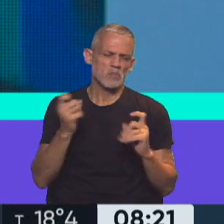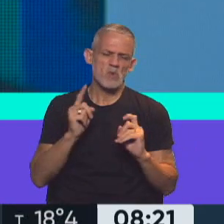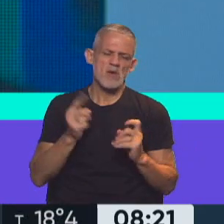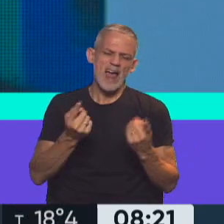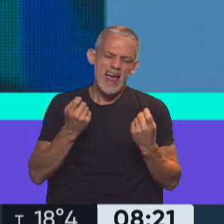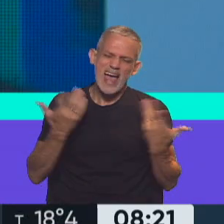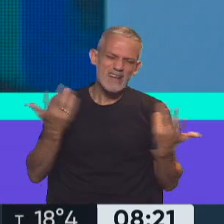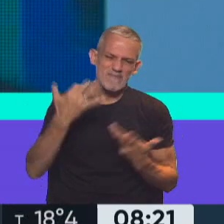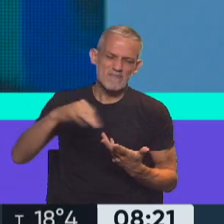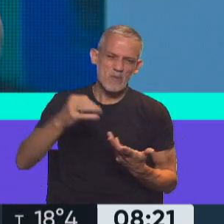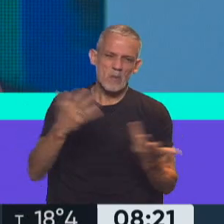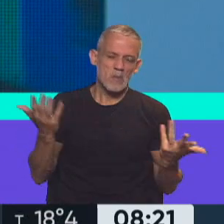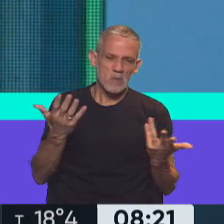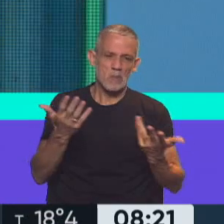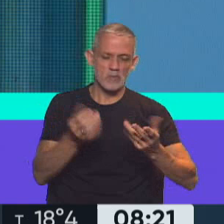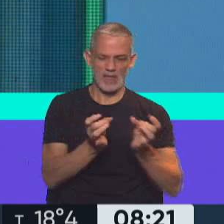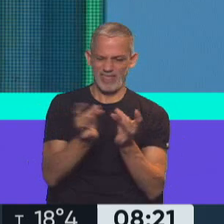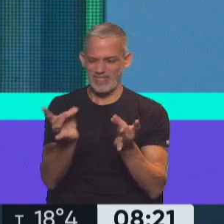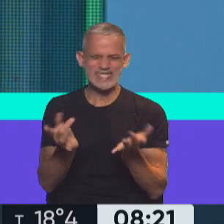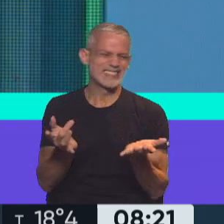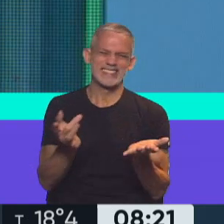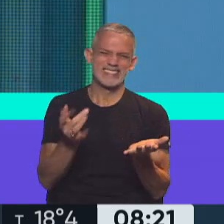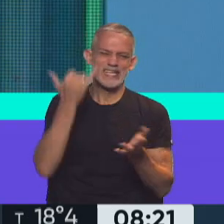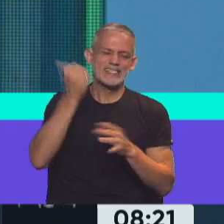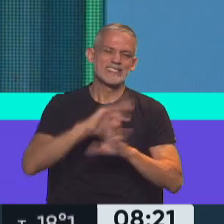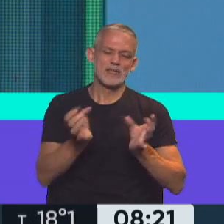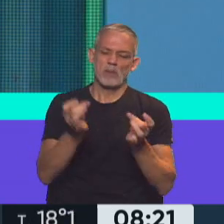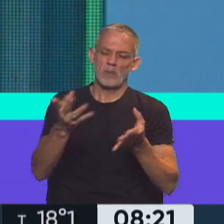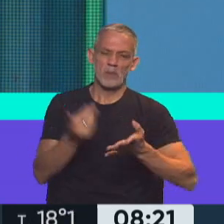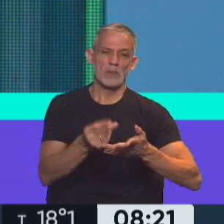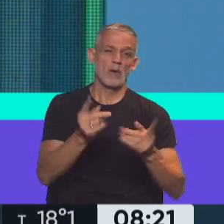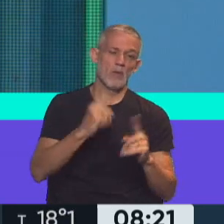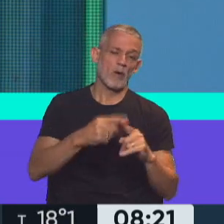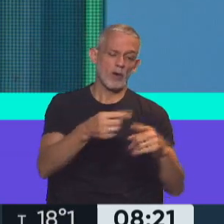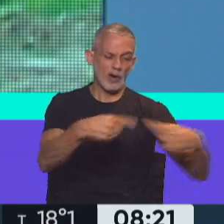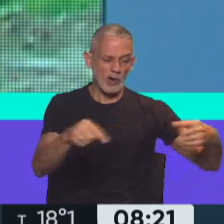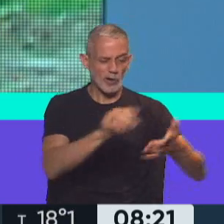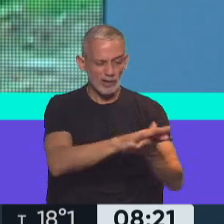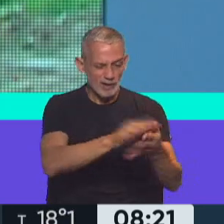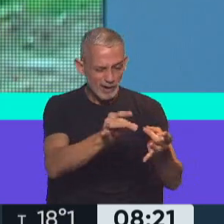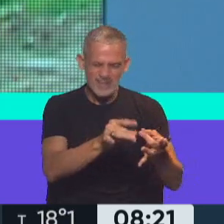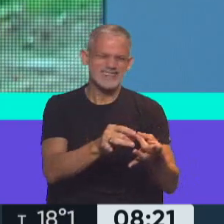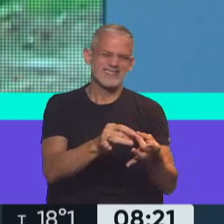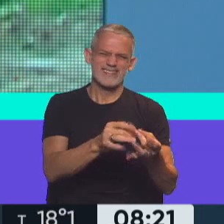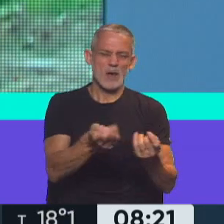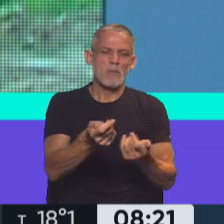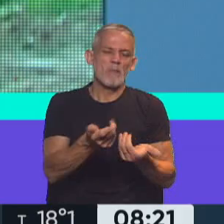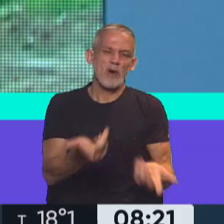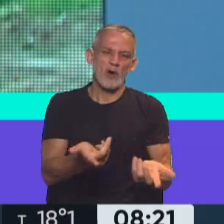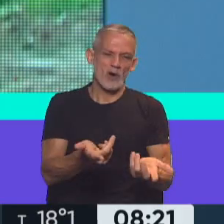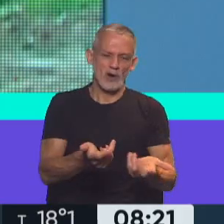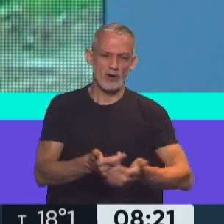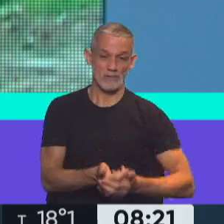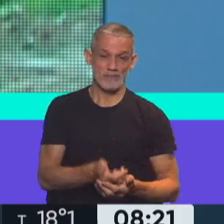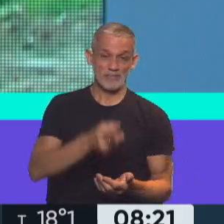estrictamente necesario desde el punto de vista de la transmisión, porque ya se vio que la transmisión a través de objetos contaminados es muy poco probable